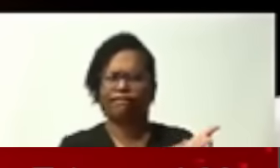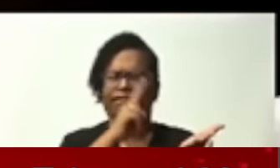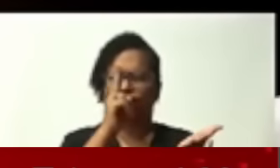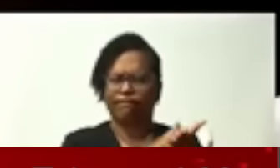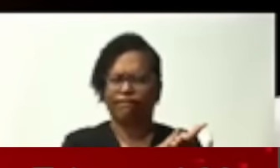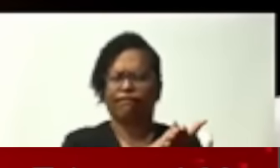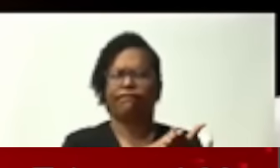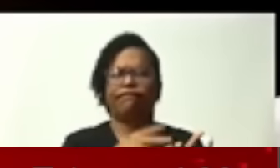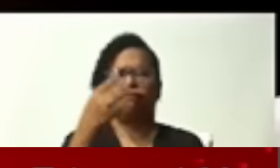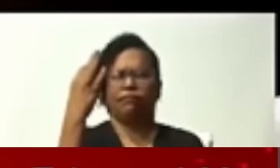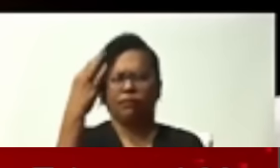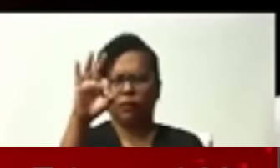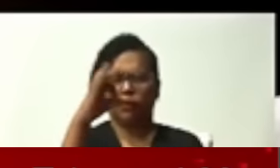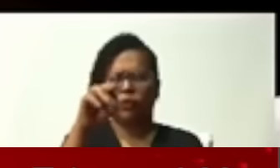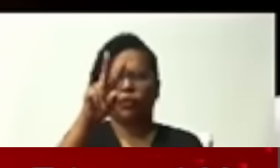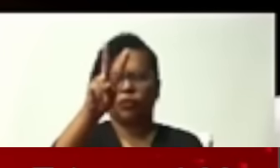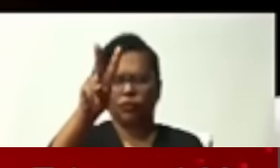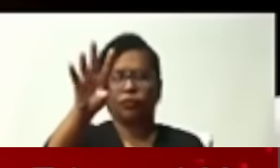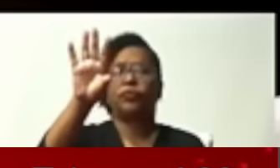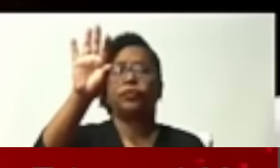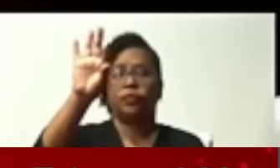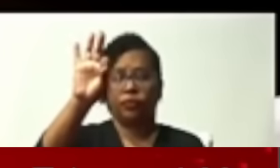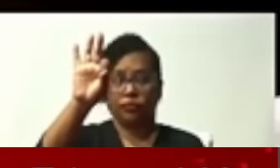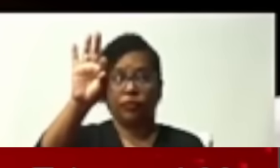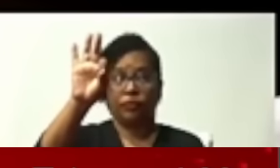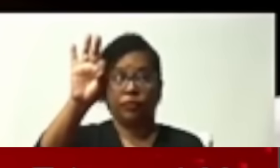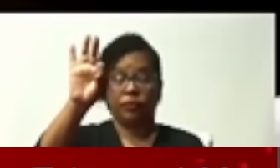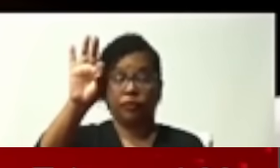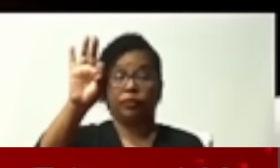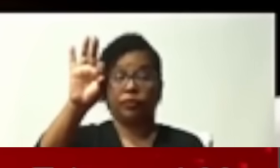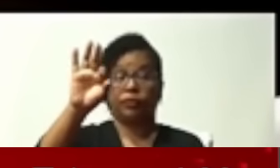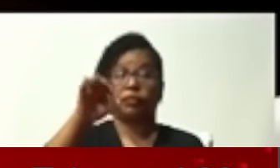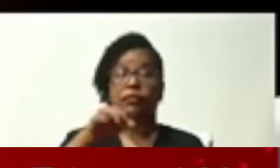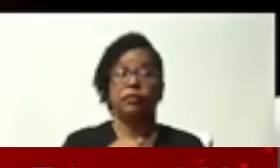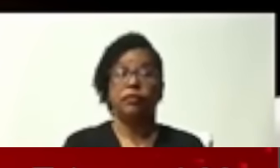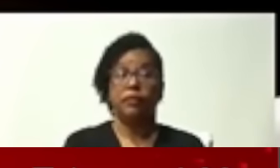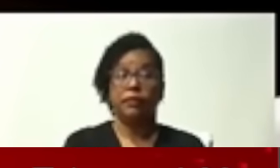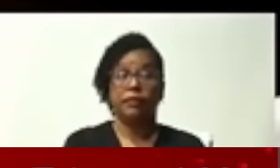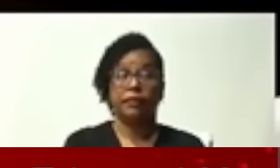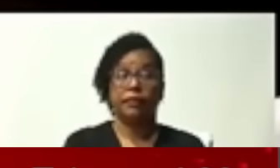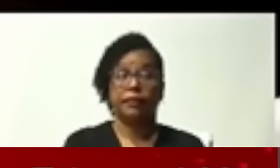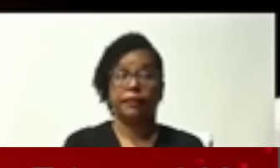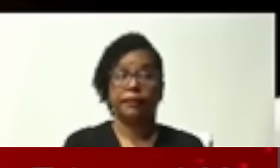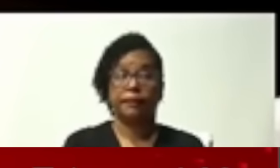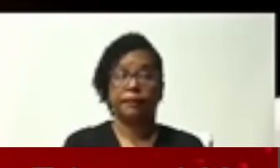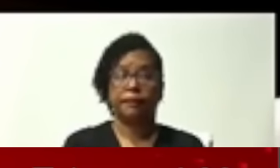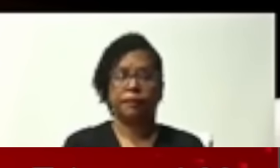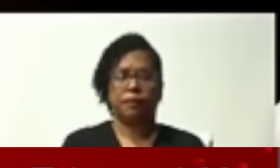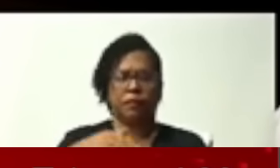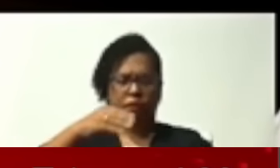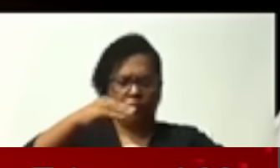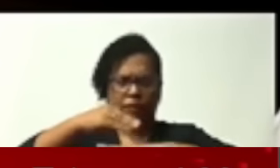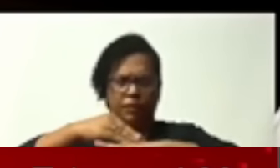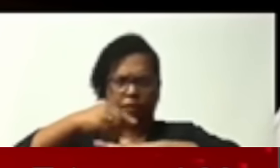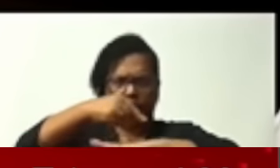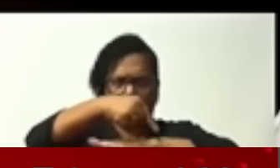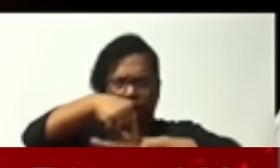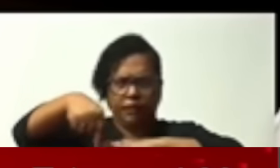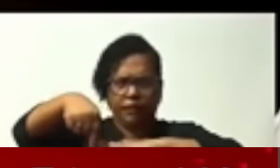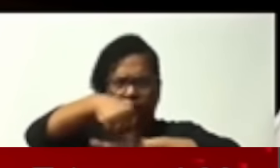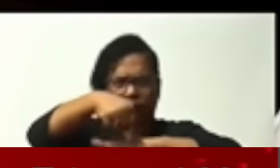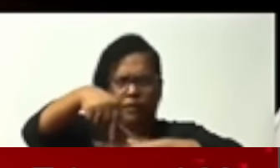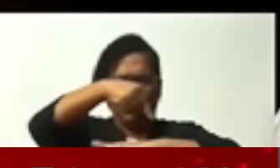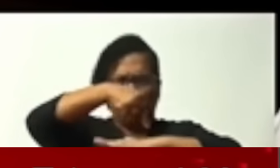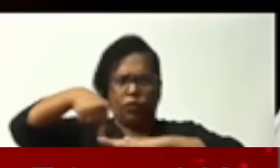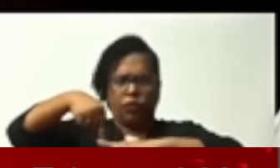enero de 1929, la República Dominicana y Haití suscribieron un tratado de fronteras en virtud del cual fijaron los